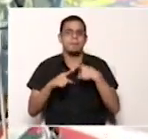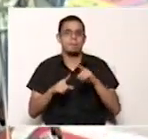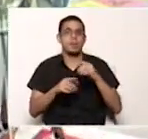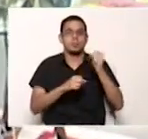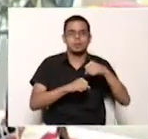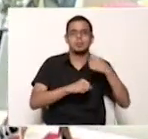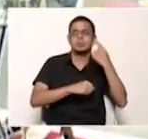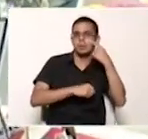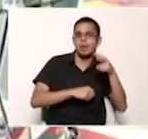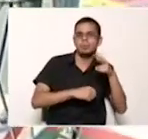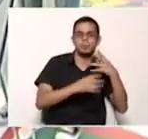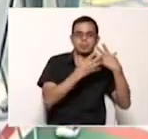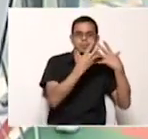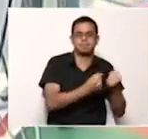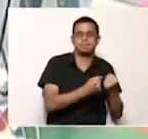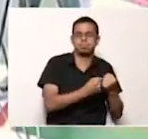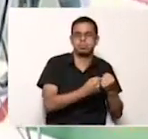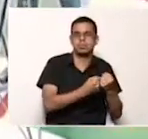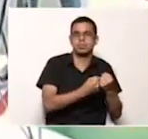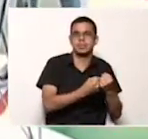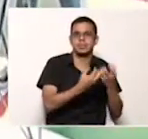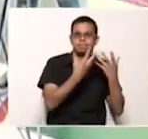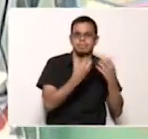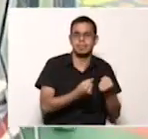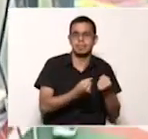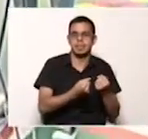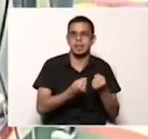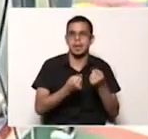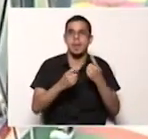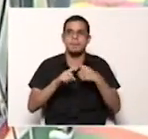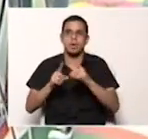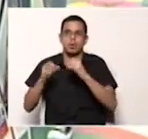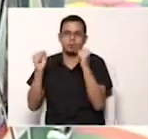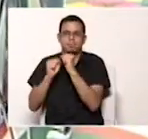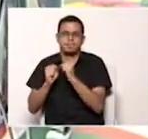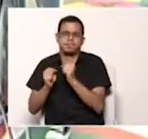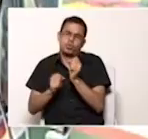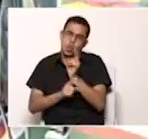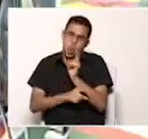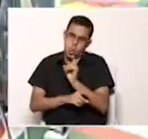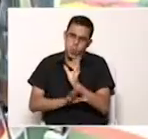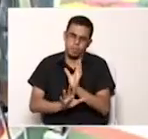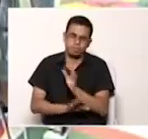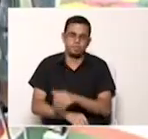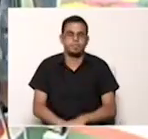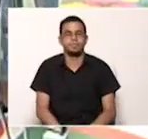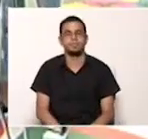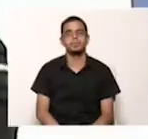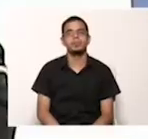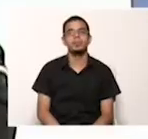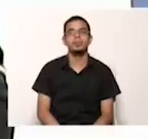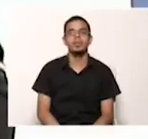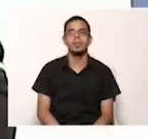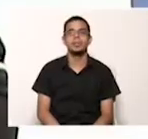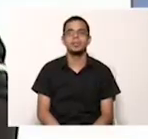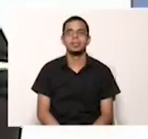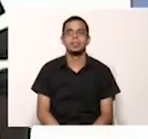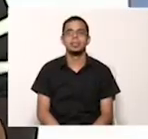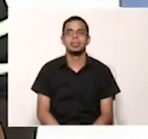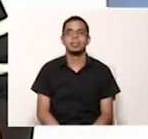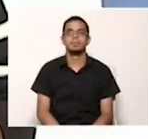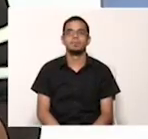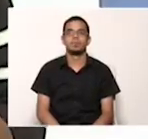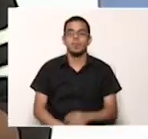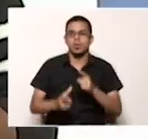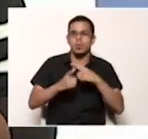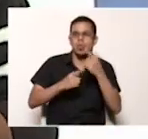lluvia, pero no con esos fríos extremos. Claro, Gracias a sí. Dios. Fíjate que desde el punto de vista químico, físico, cuando hablamos sobre